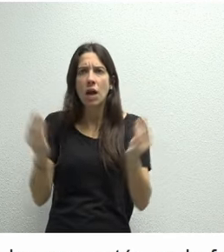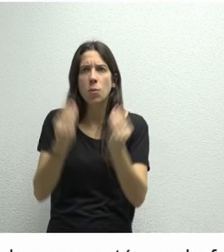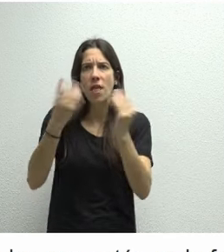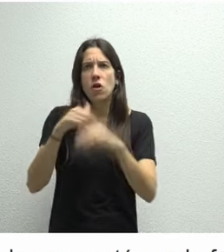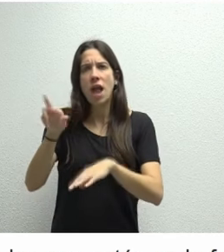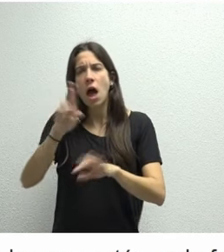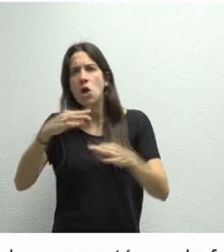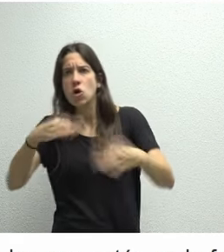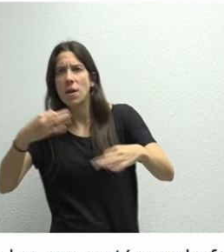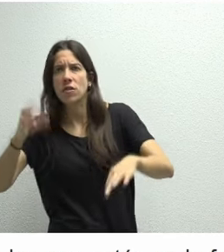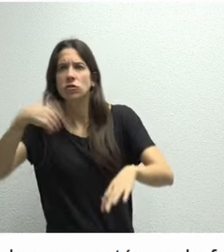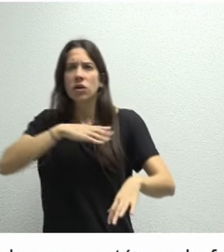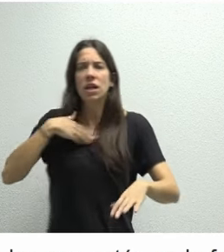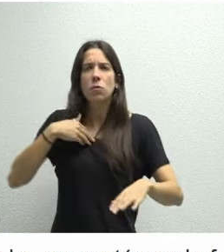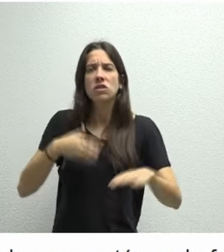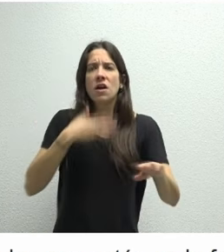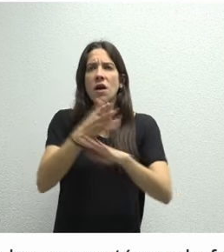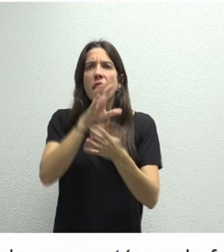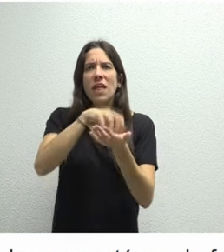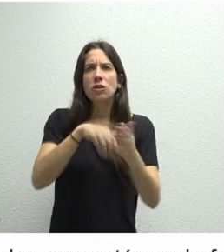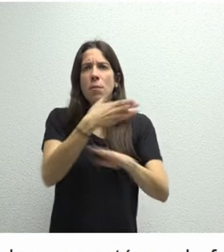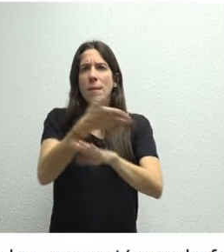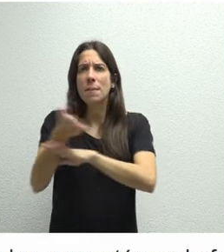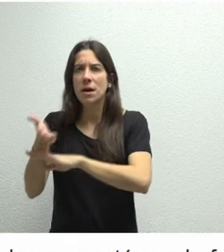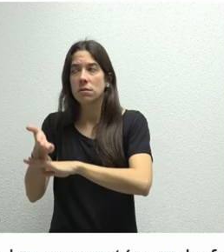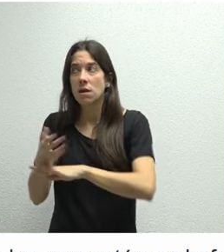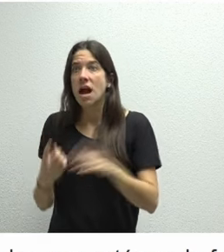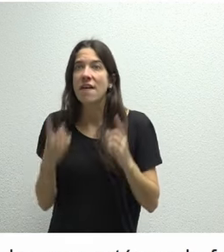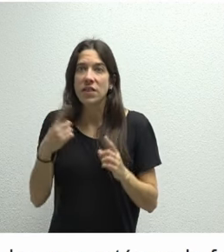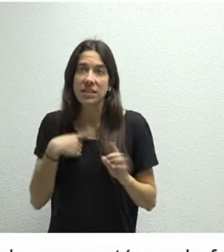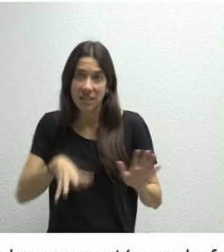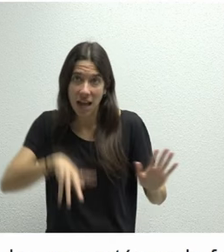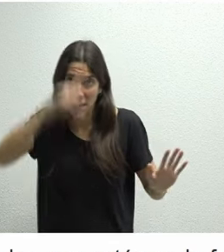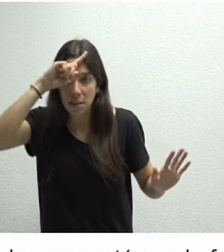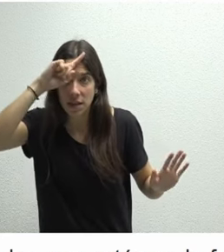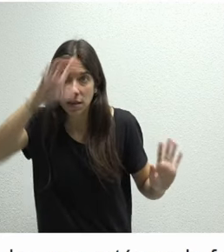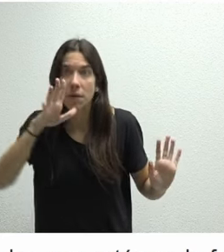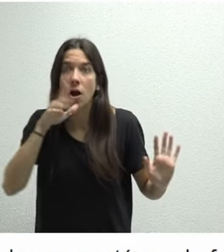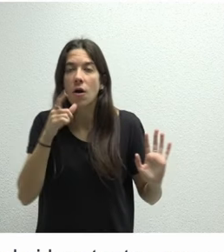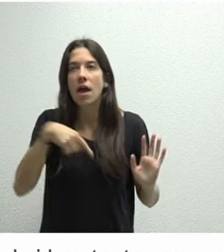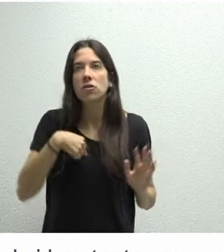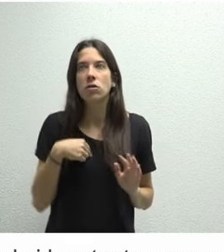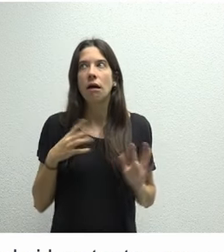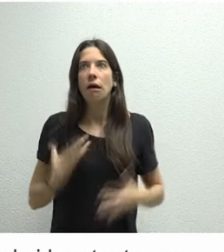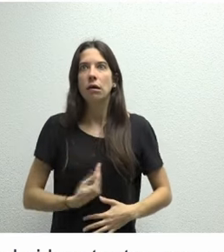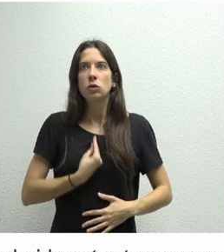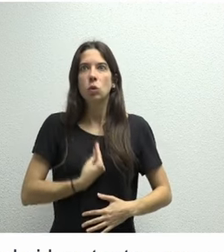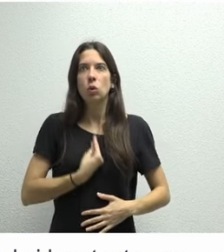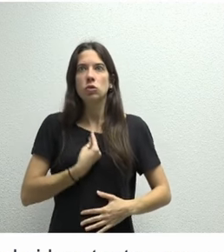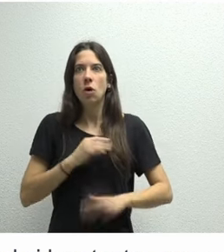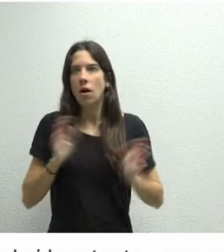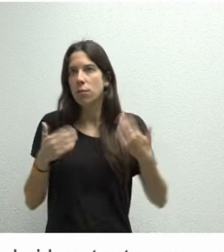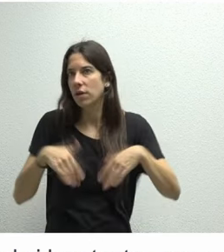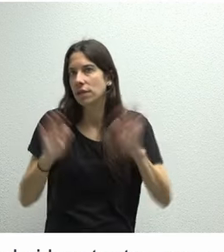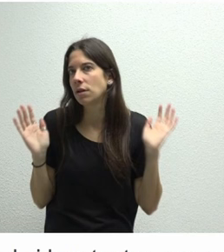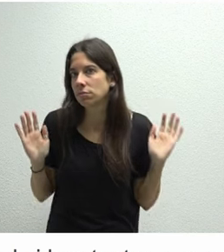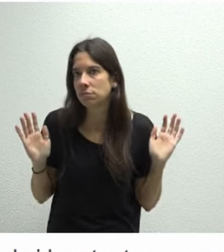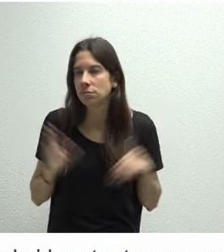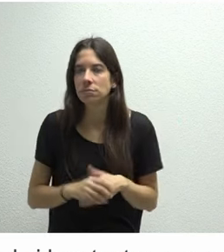normalización queremos ir a los centros a veces se arrepienten pero ahora eh pidieron susto así que ya eh